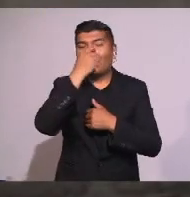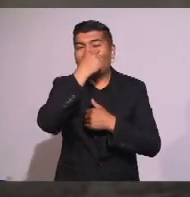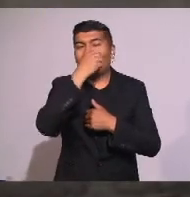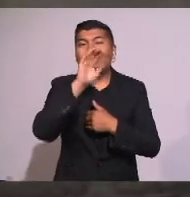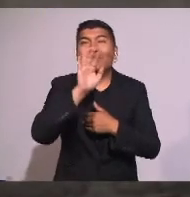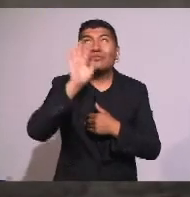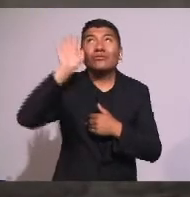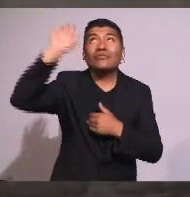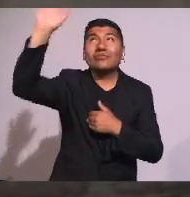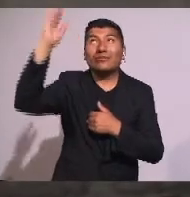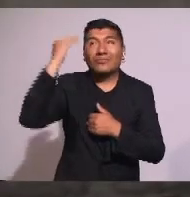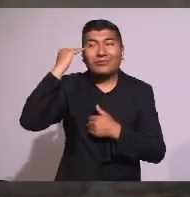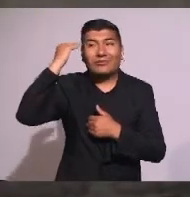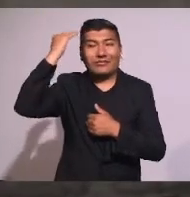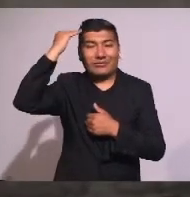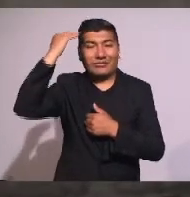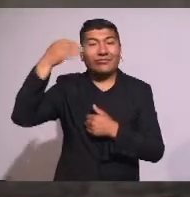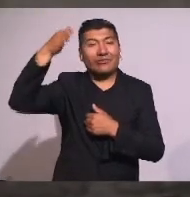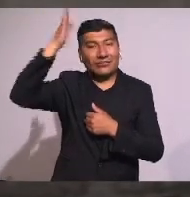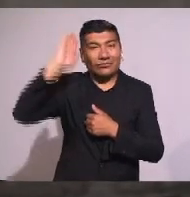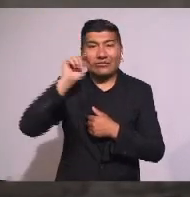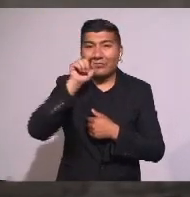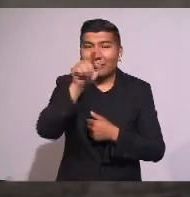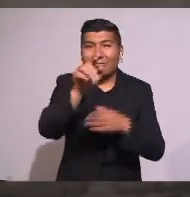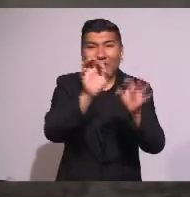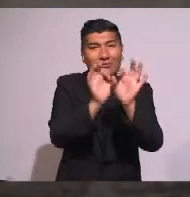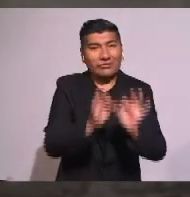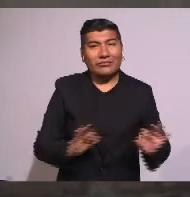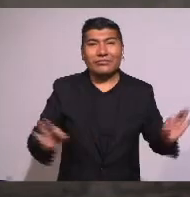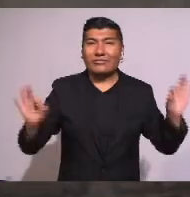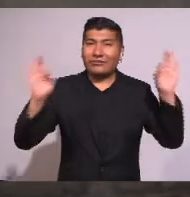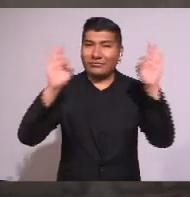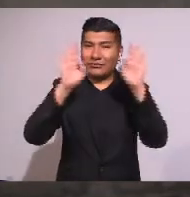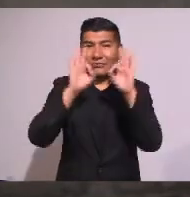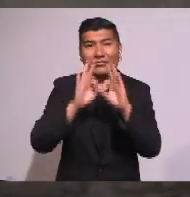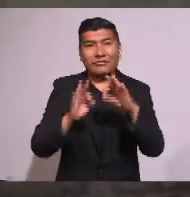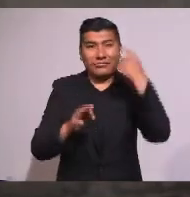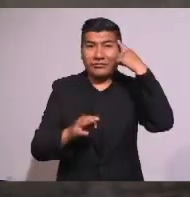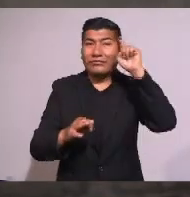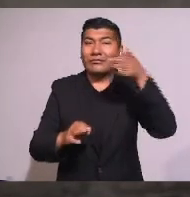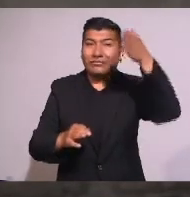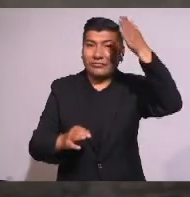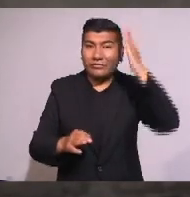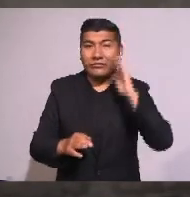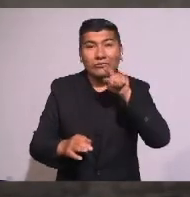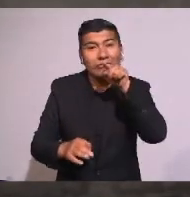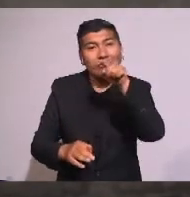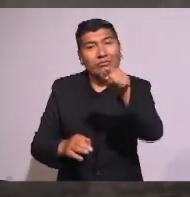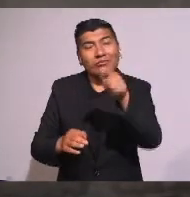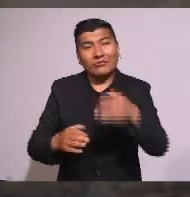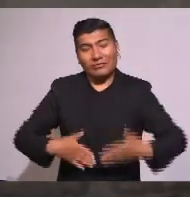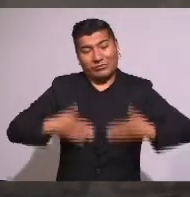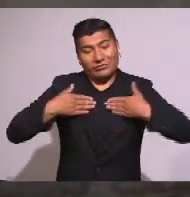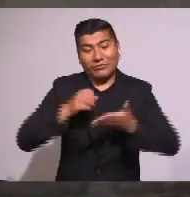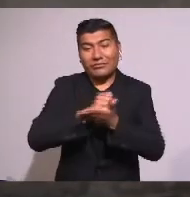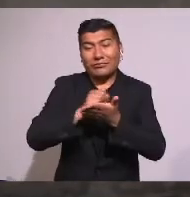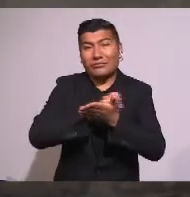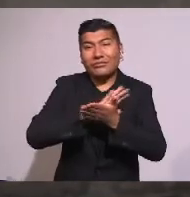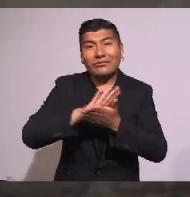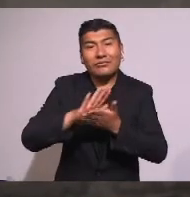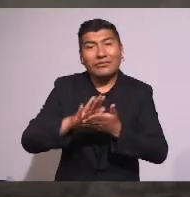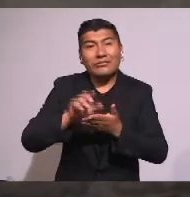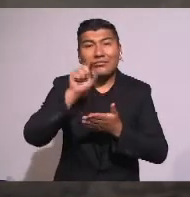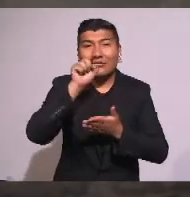Dios. Eres importante para Dios. Tu vida es sagrada.